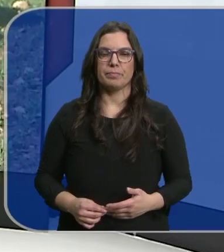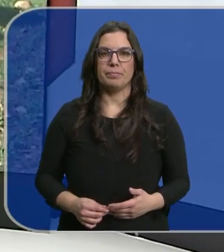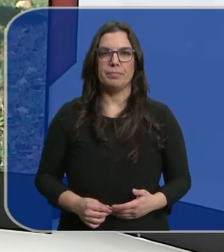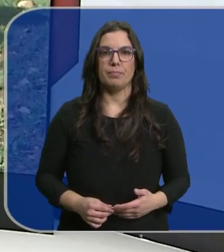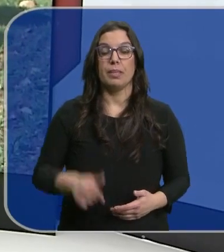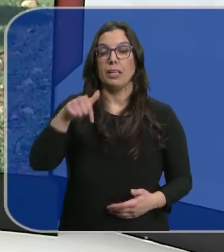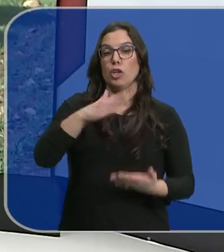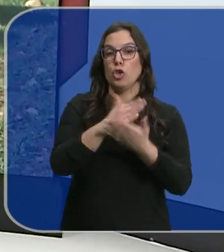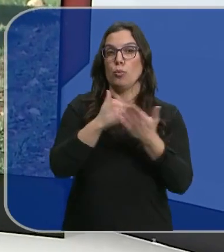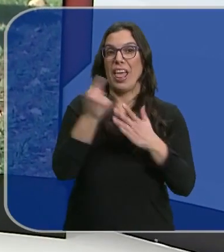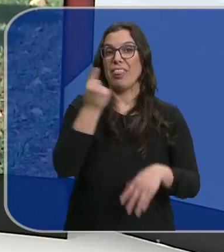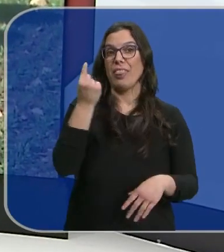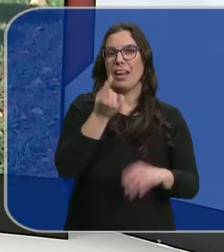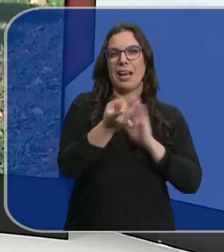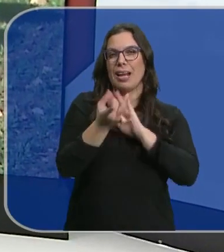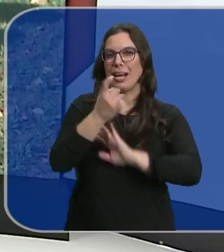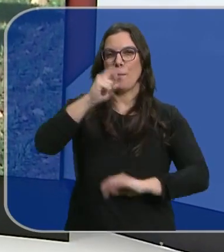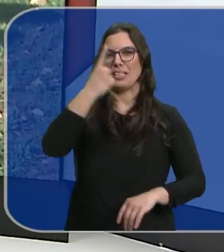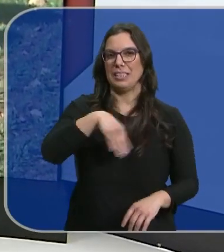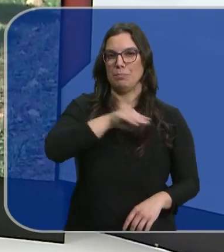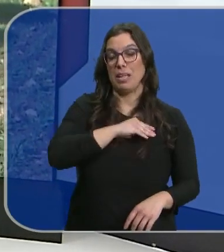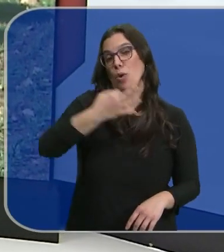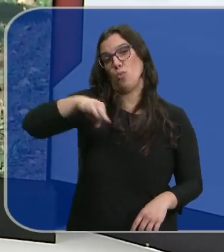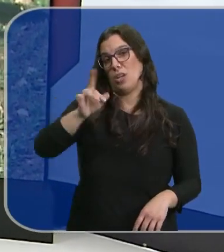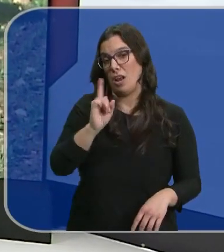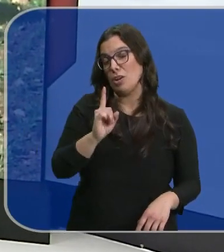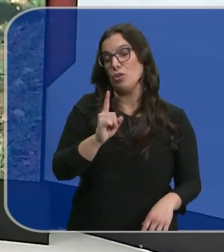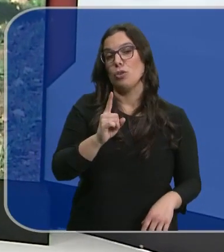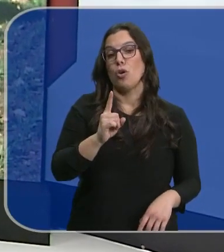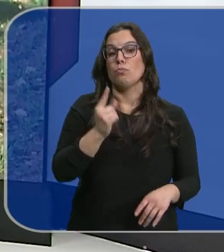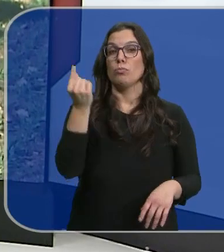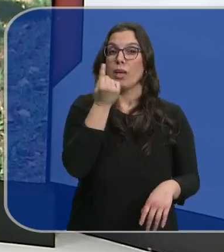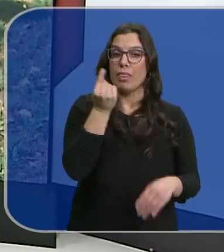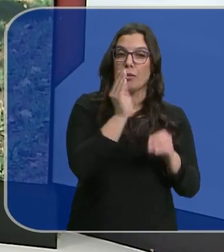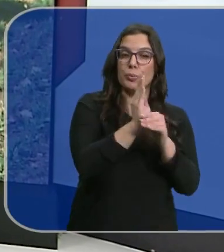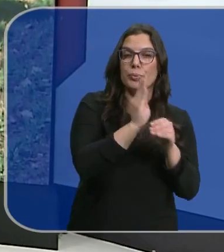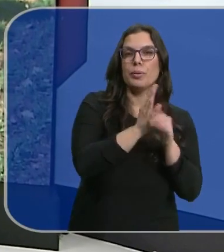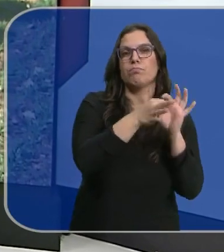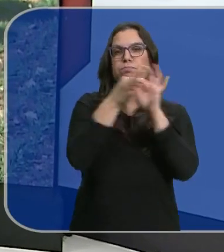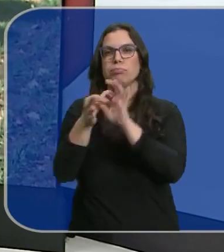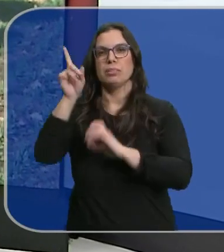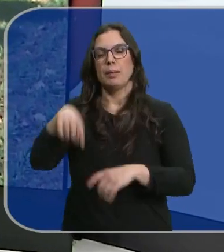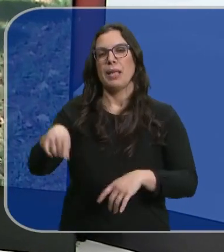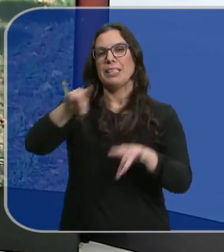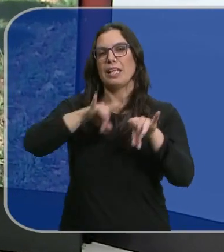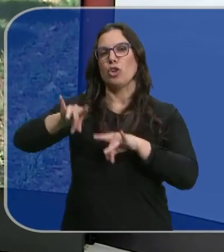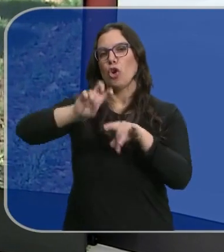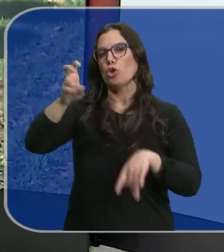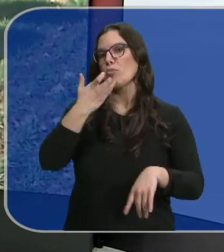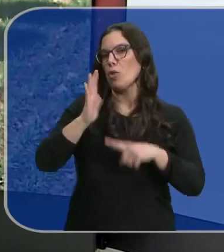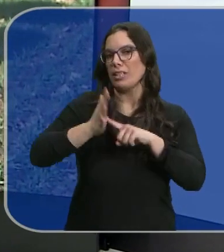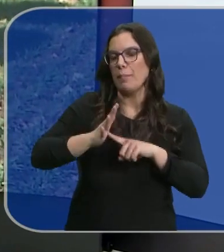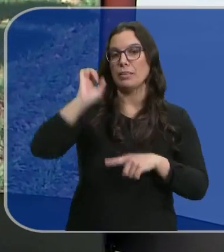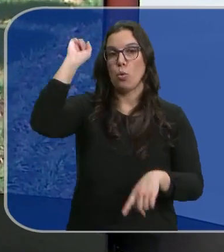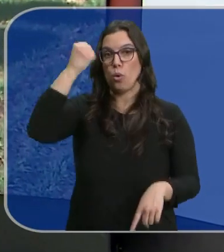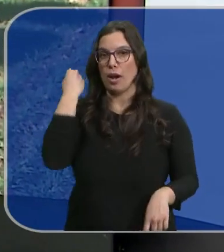Esta es la comunidad que más cereal produce de toda España, pero no la única. Este cultivo nos hermana con otros territorios como Castilla-La Mancha